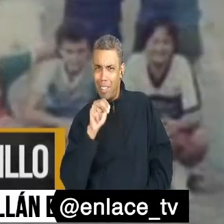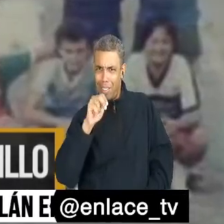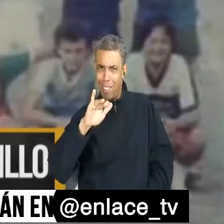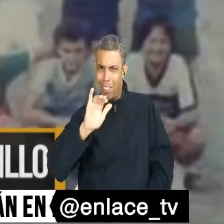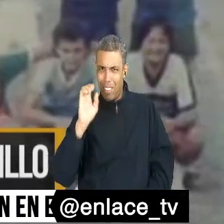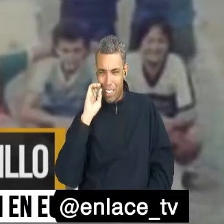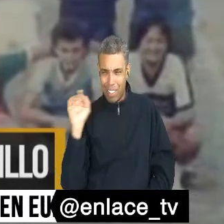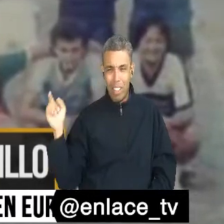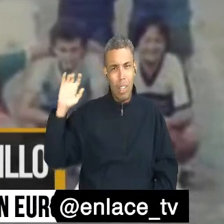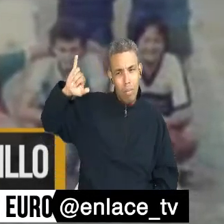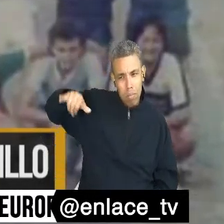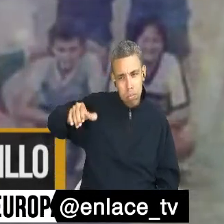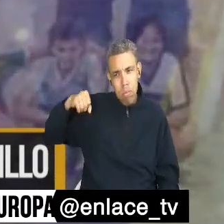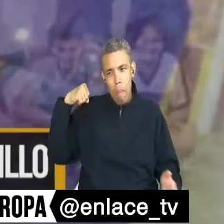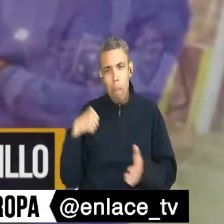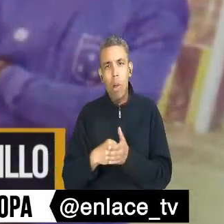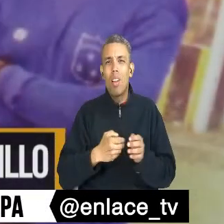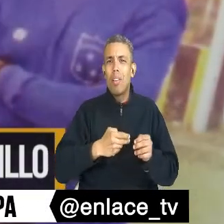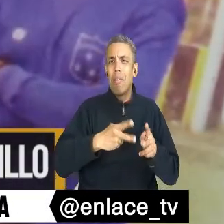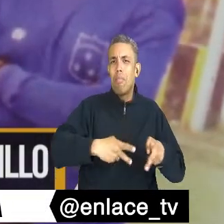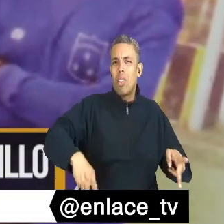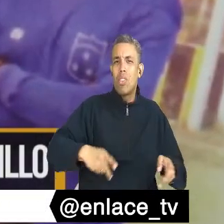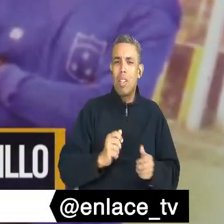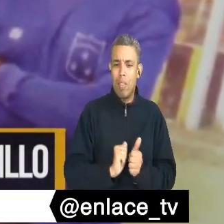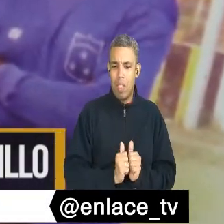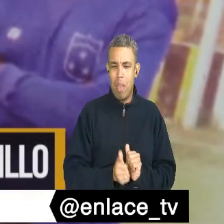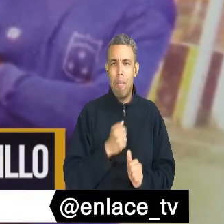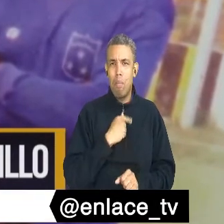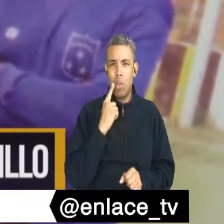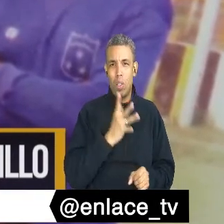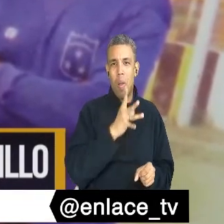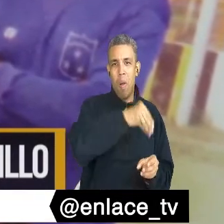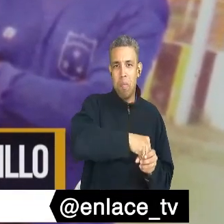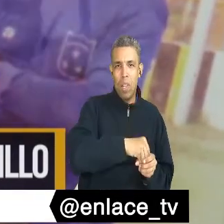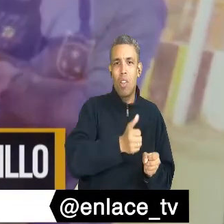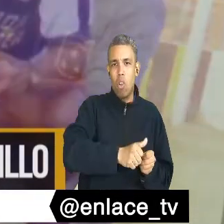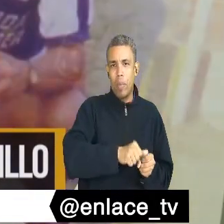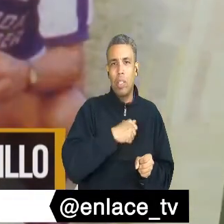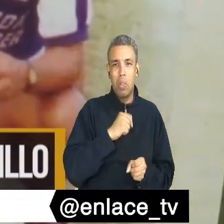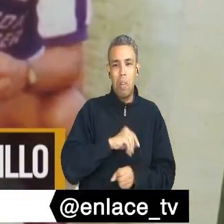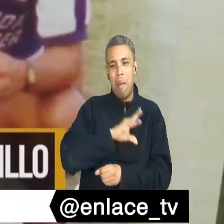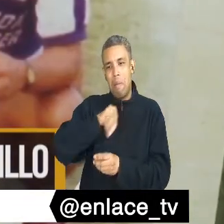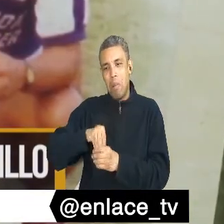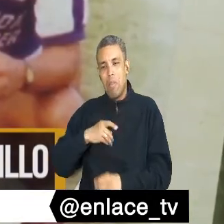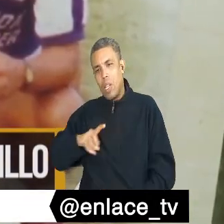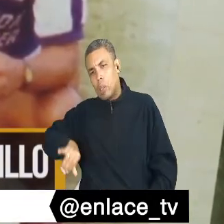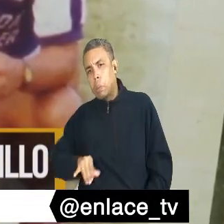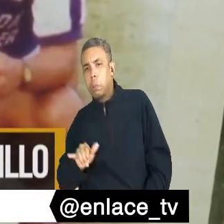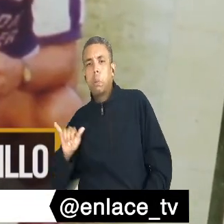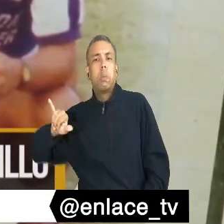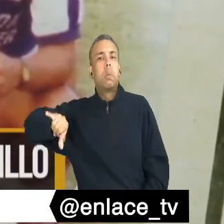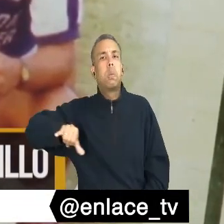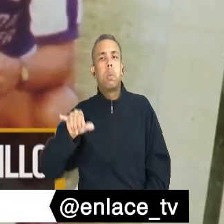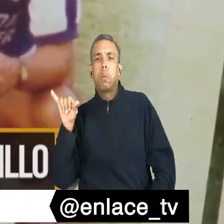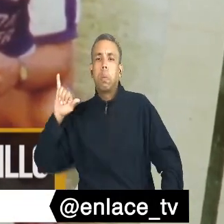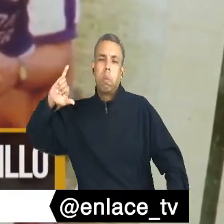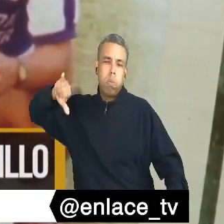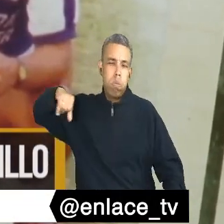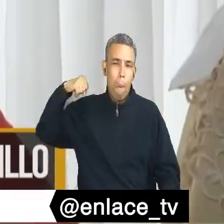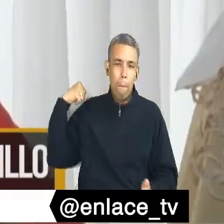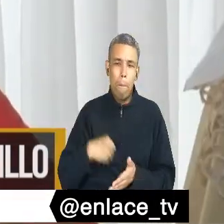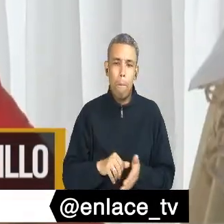delegación de deportistas que viajaba a Cartagena para participar de competencias internas de Ecopetrol. Sí, lo volví a vivir y me admiro